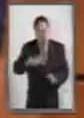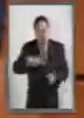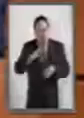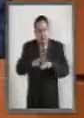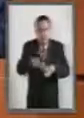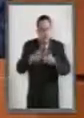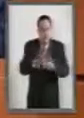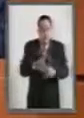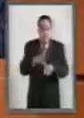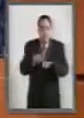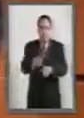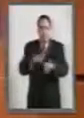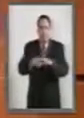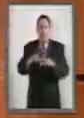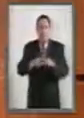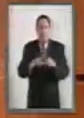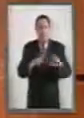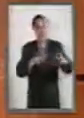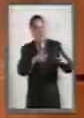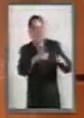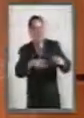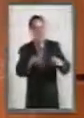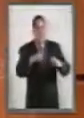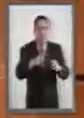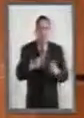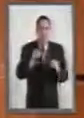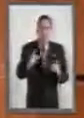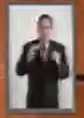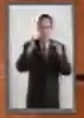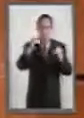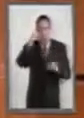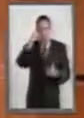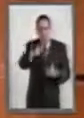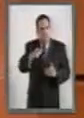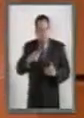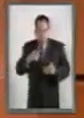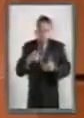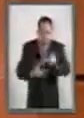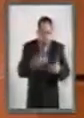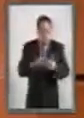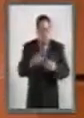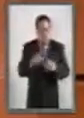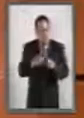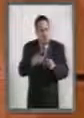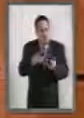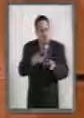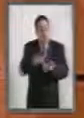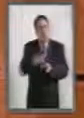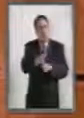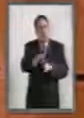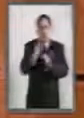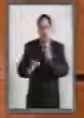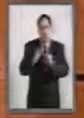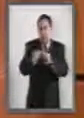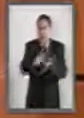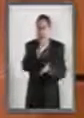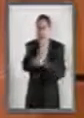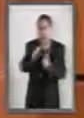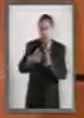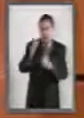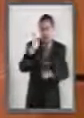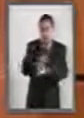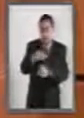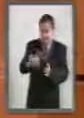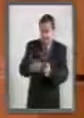base de nuestras instituciones y sobre el tracto, el trayecto, el curso que establezca una ley. Las